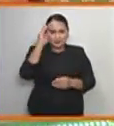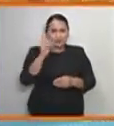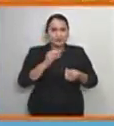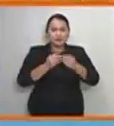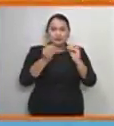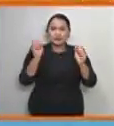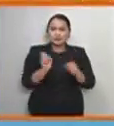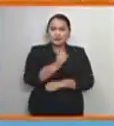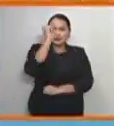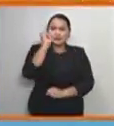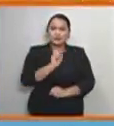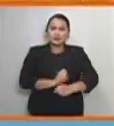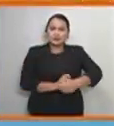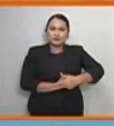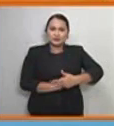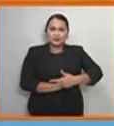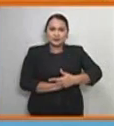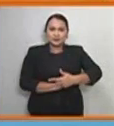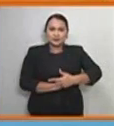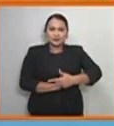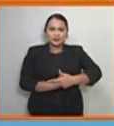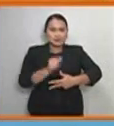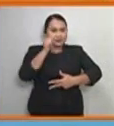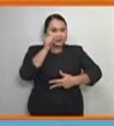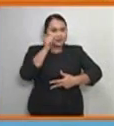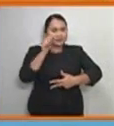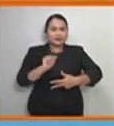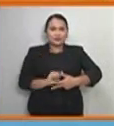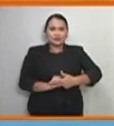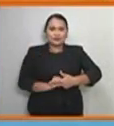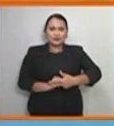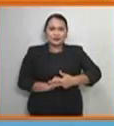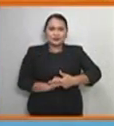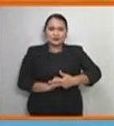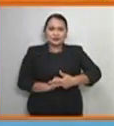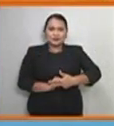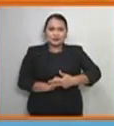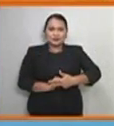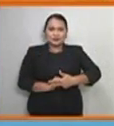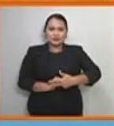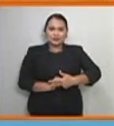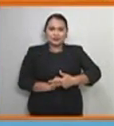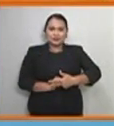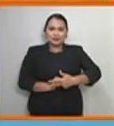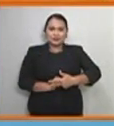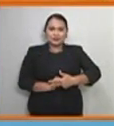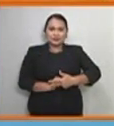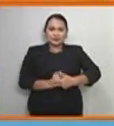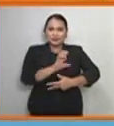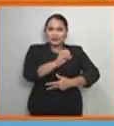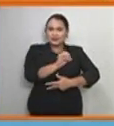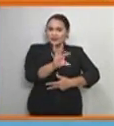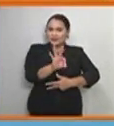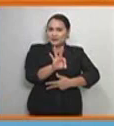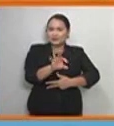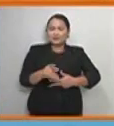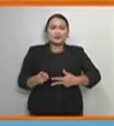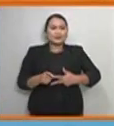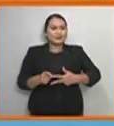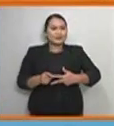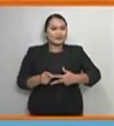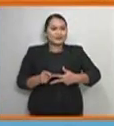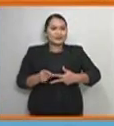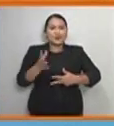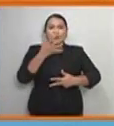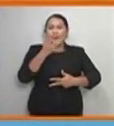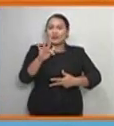primer número afortunado. Atentos, porque este es el 09, segundo número,